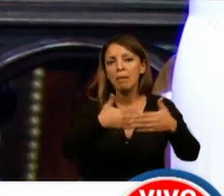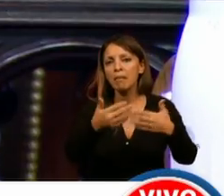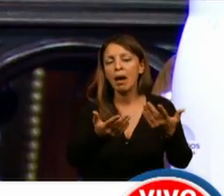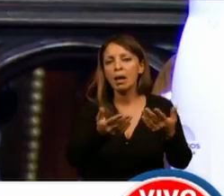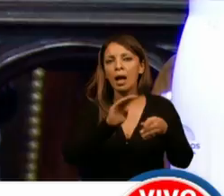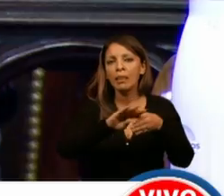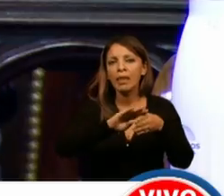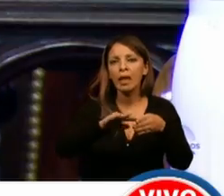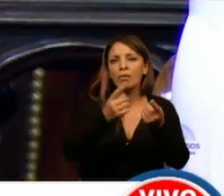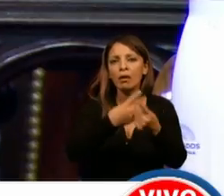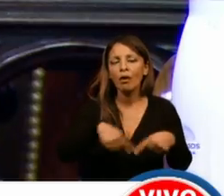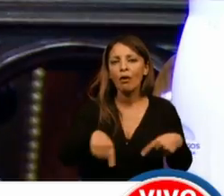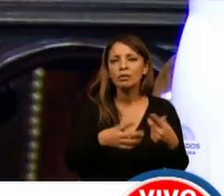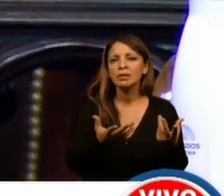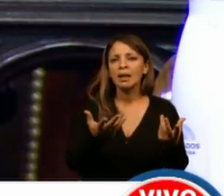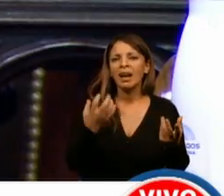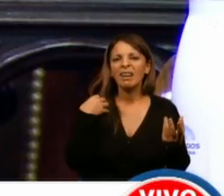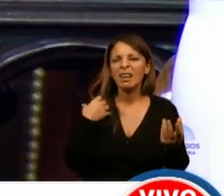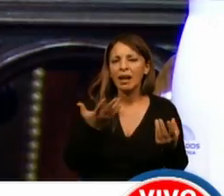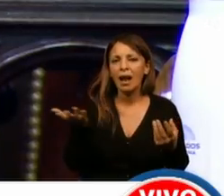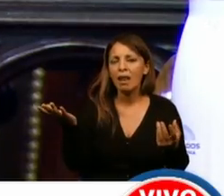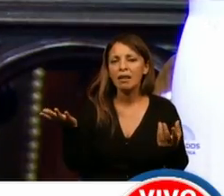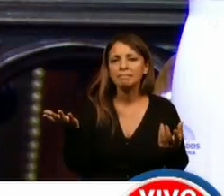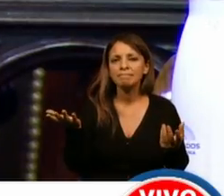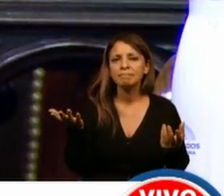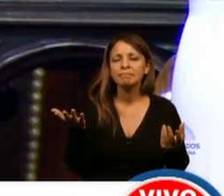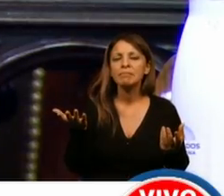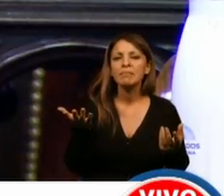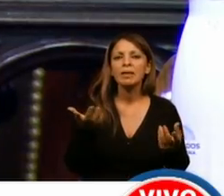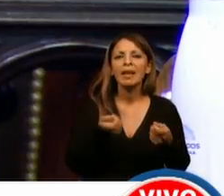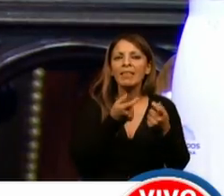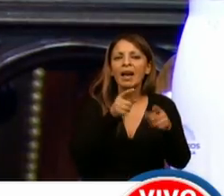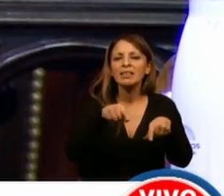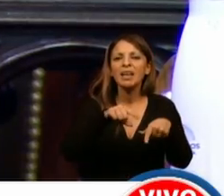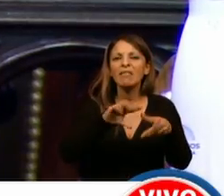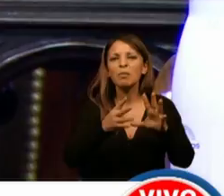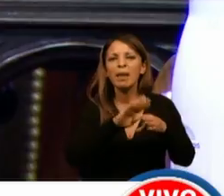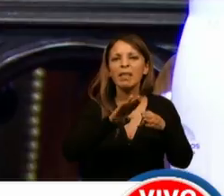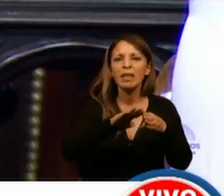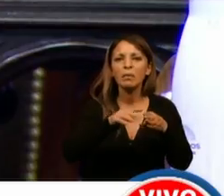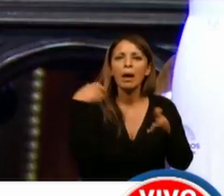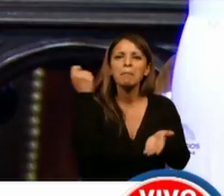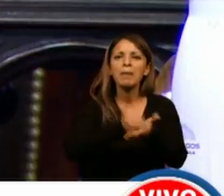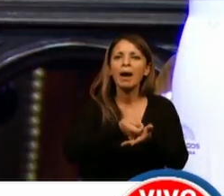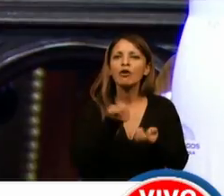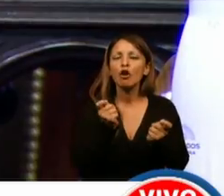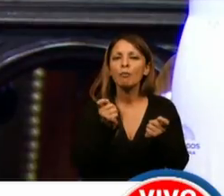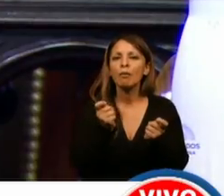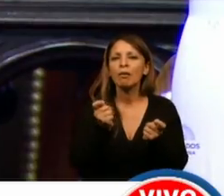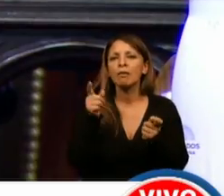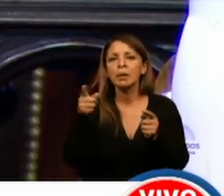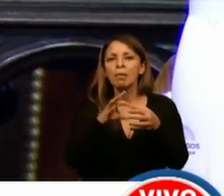atrasos fiscales generales hacen que esos déficits y financian a través de endeudamiento